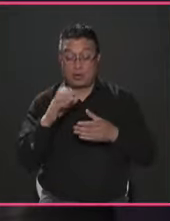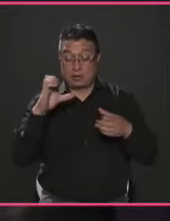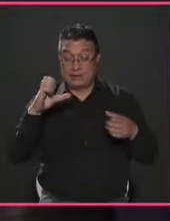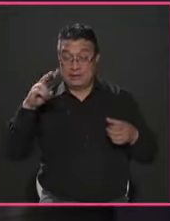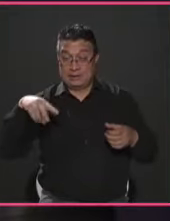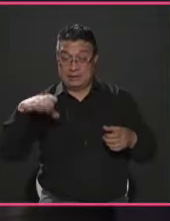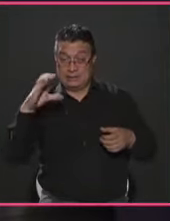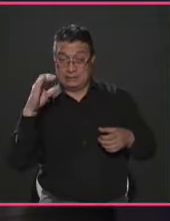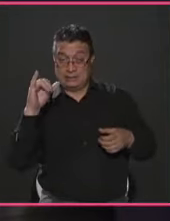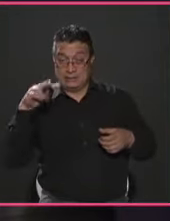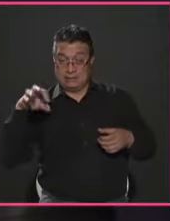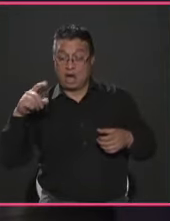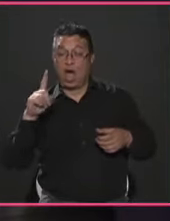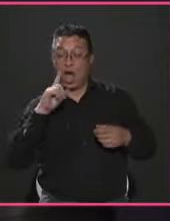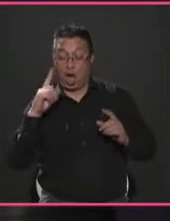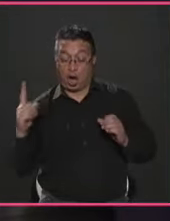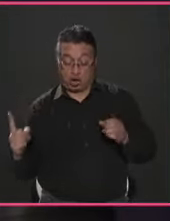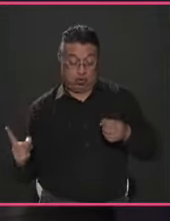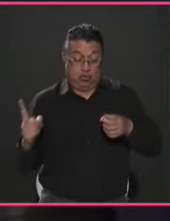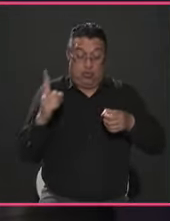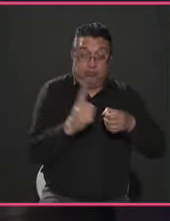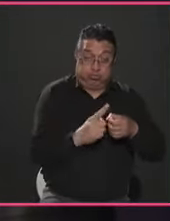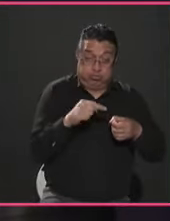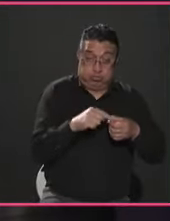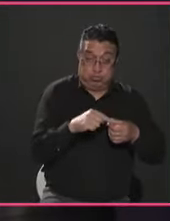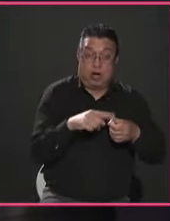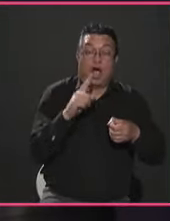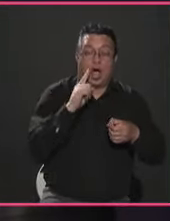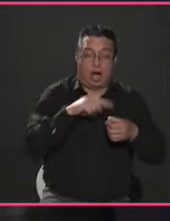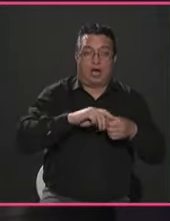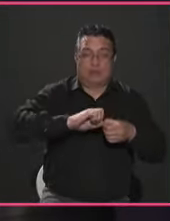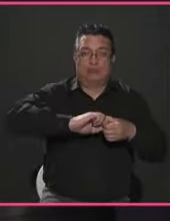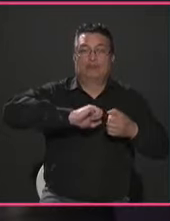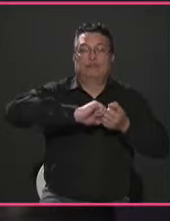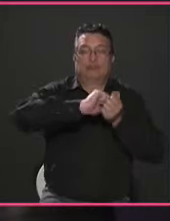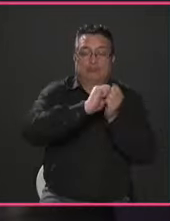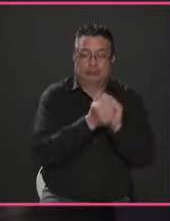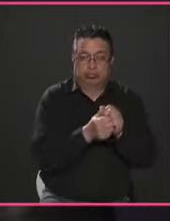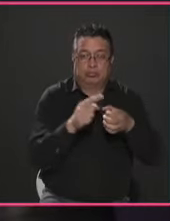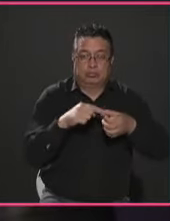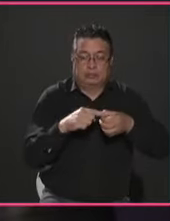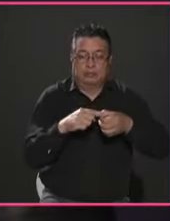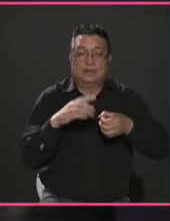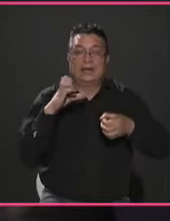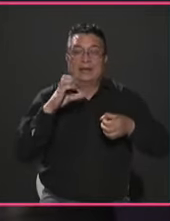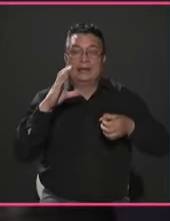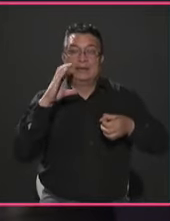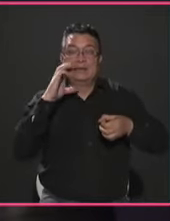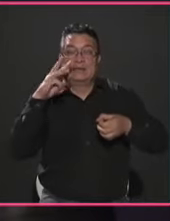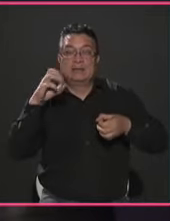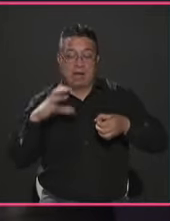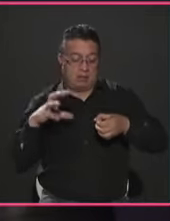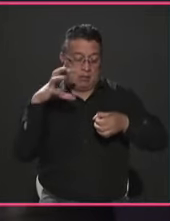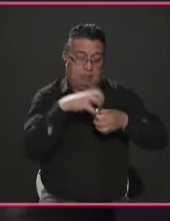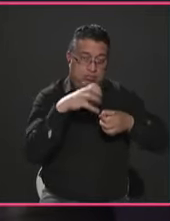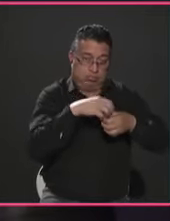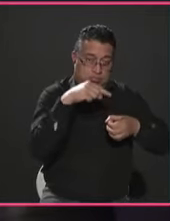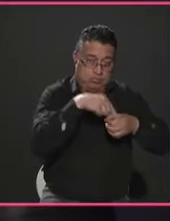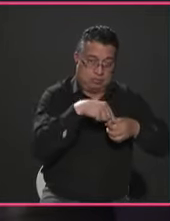está presente se metaboliza y la enzima agarra el metabolito y